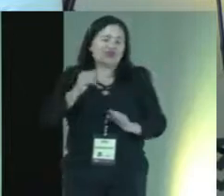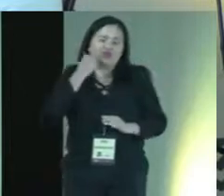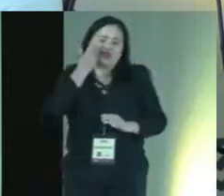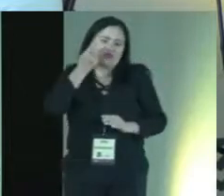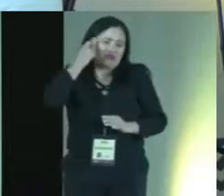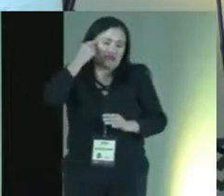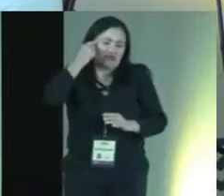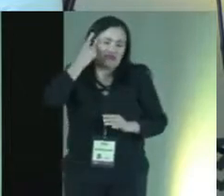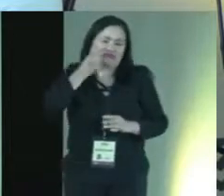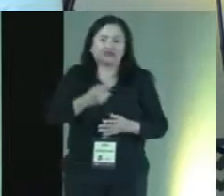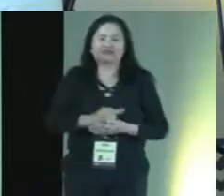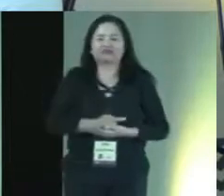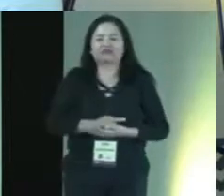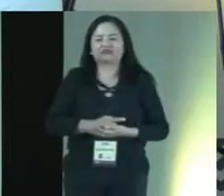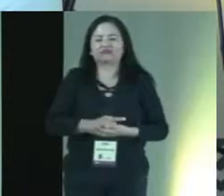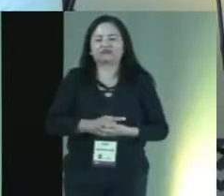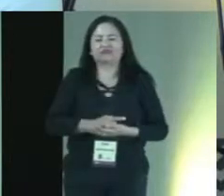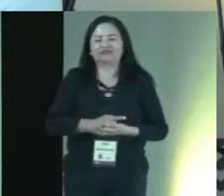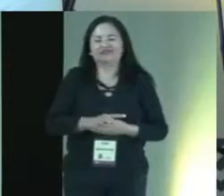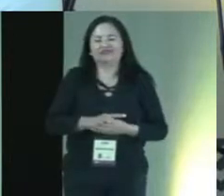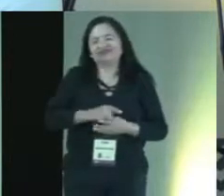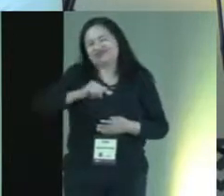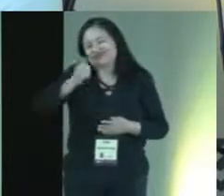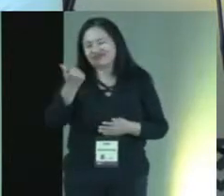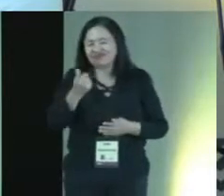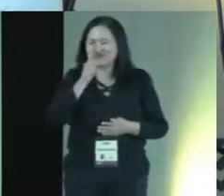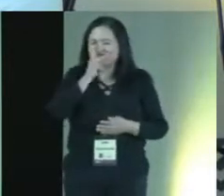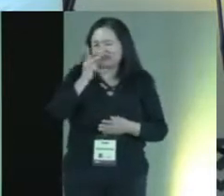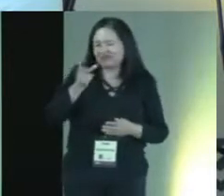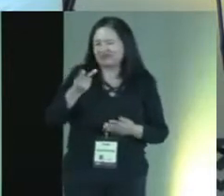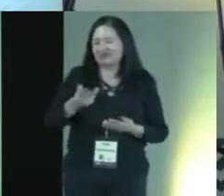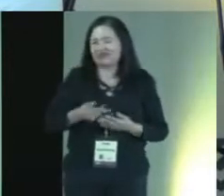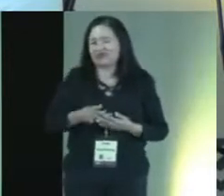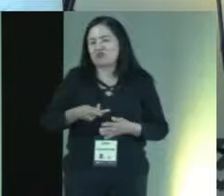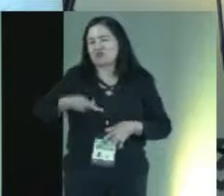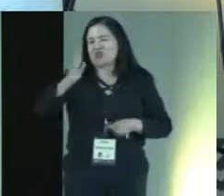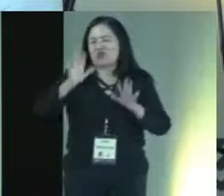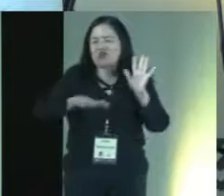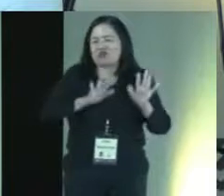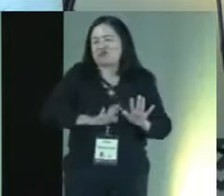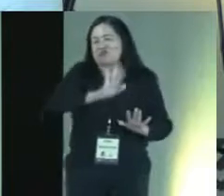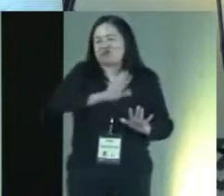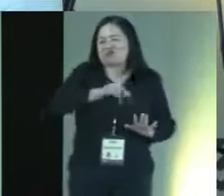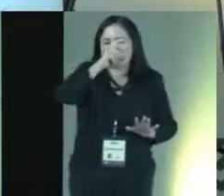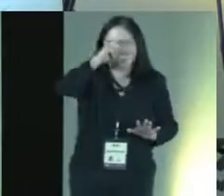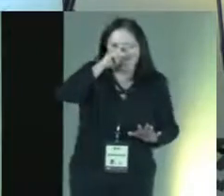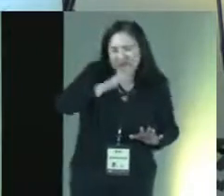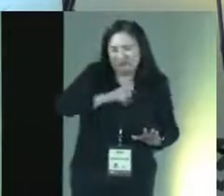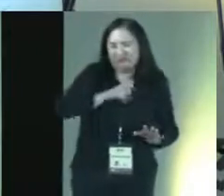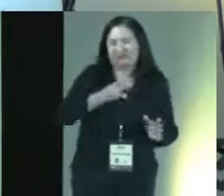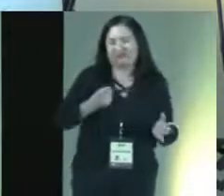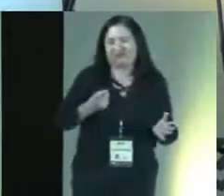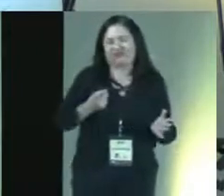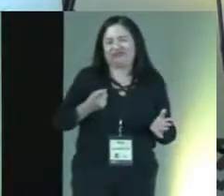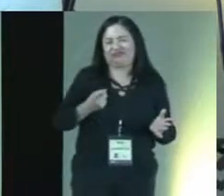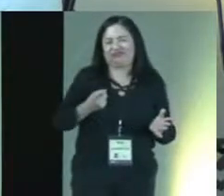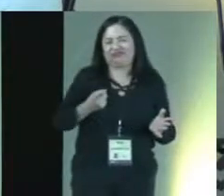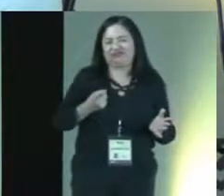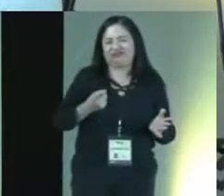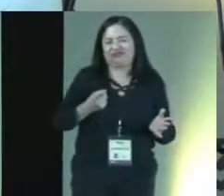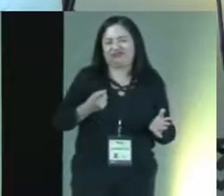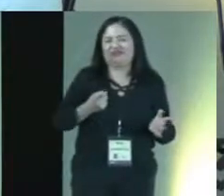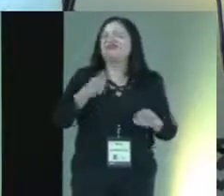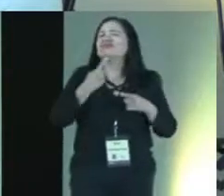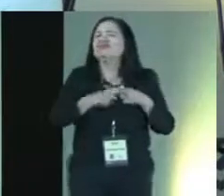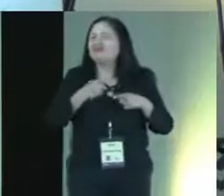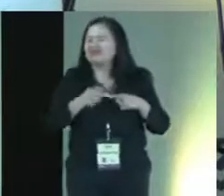decir un término más rudo, pero hasta como los apestados, ¿no? Es decir, ¿quiénes son